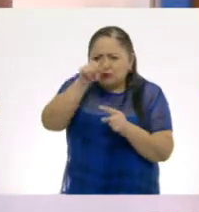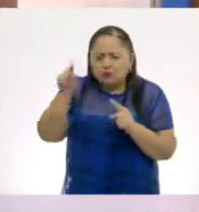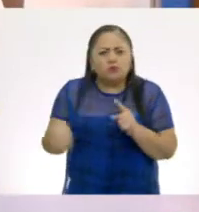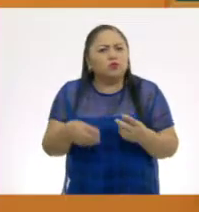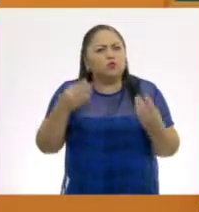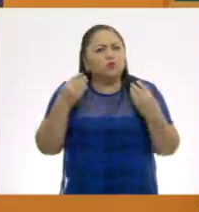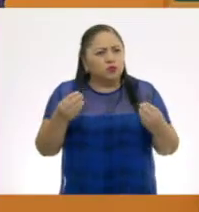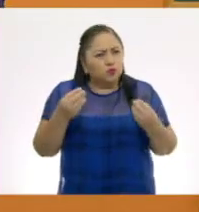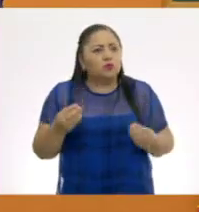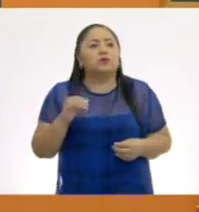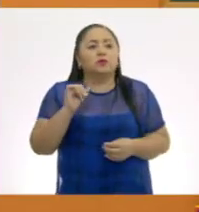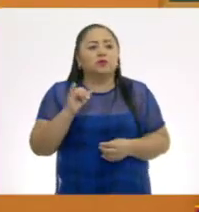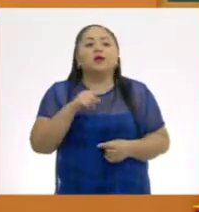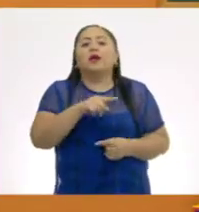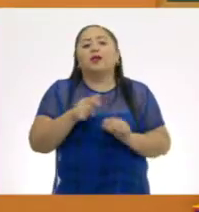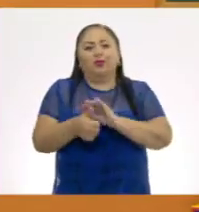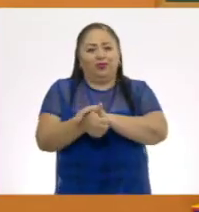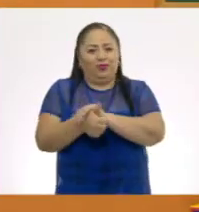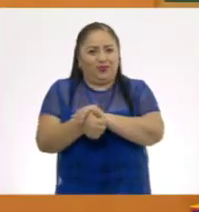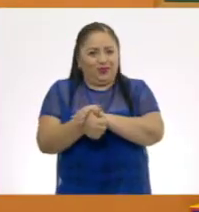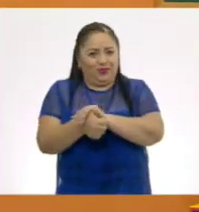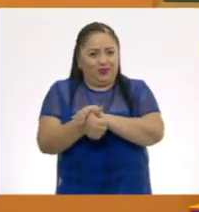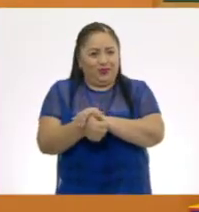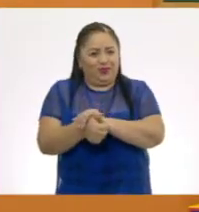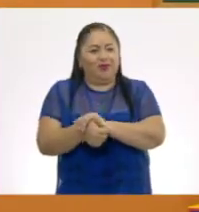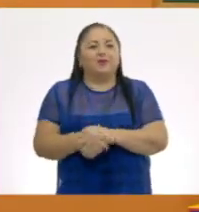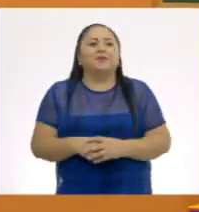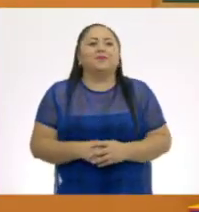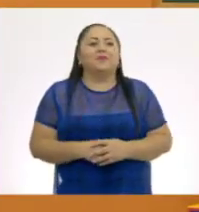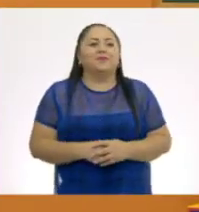tenemos... La tortuga. La tortuga.